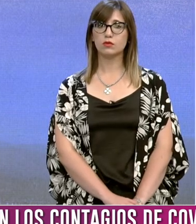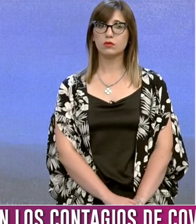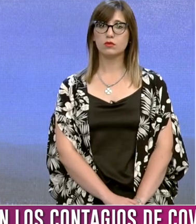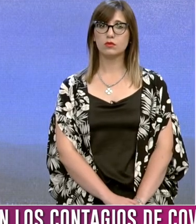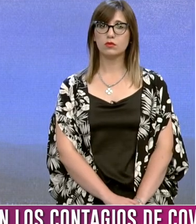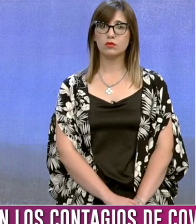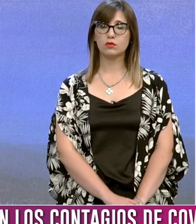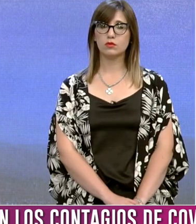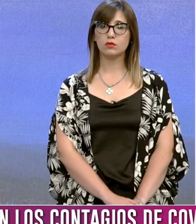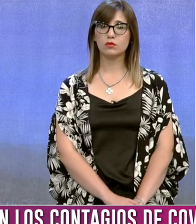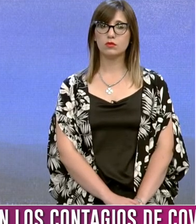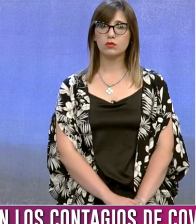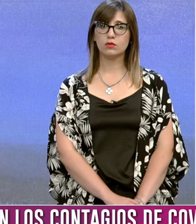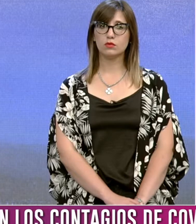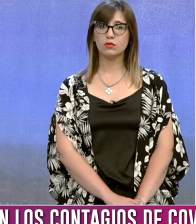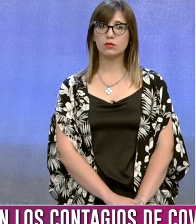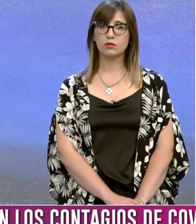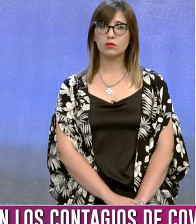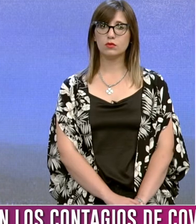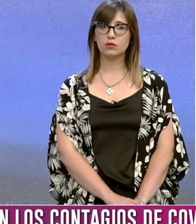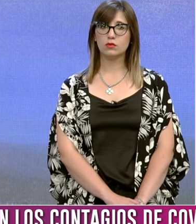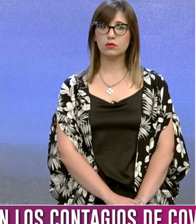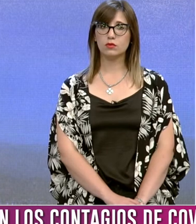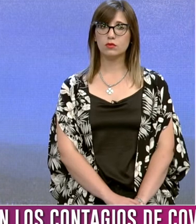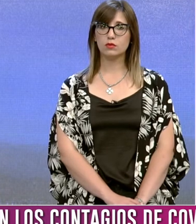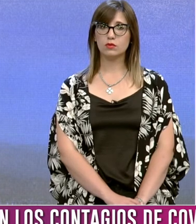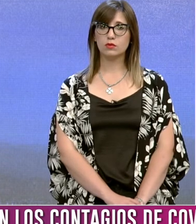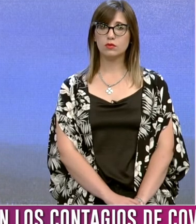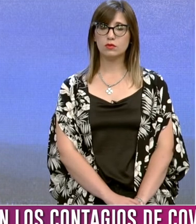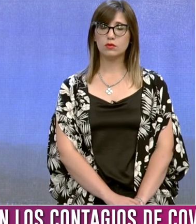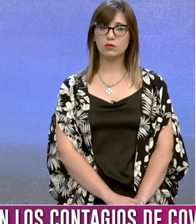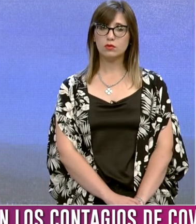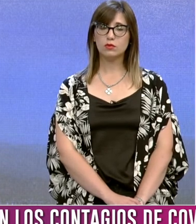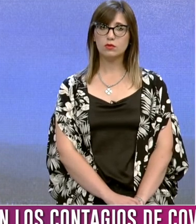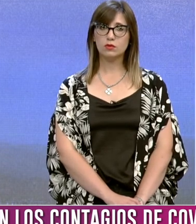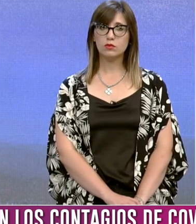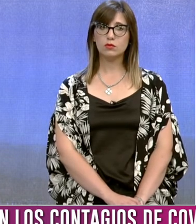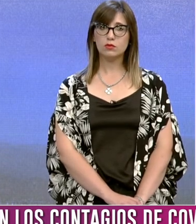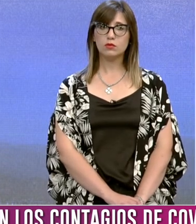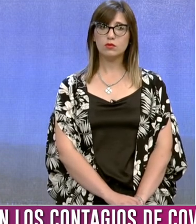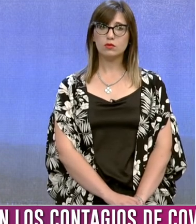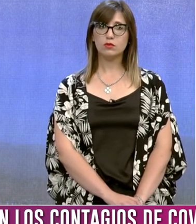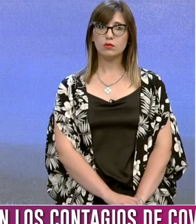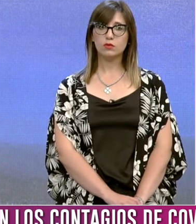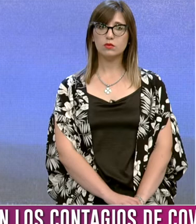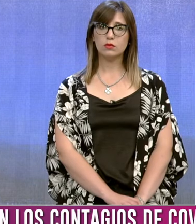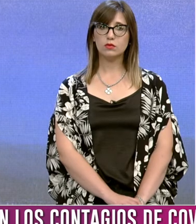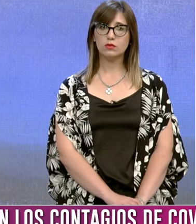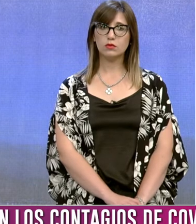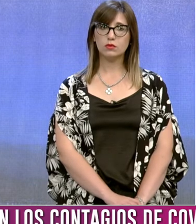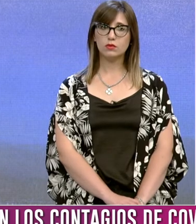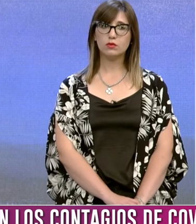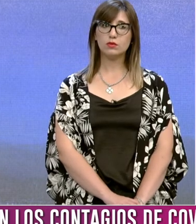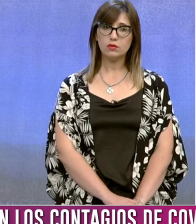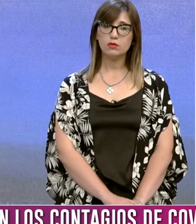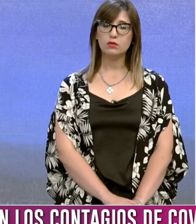evitar el uso de la cama de terapia intensiva. Y se está teniendo cada vez más pacientes en sala común. Nosotros esperamos que dentro